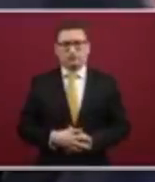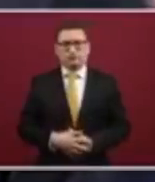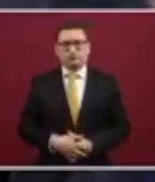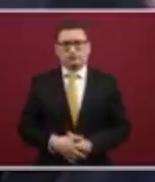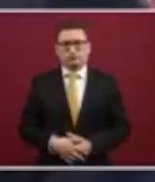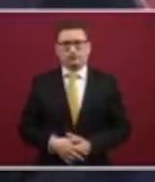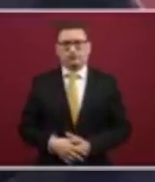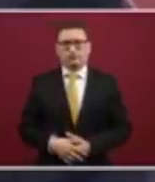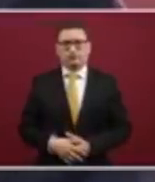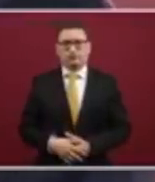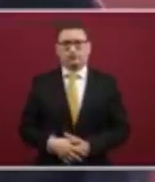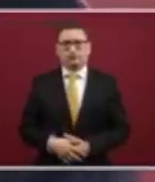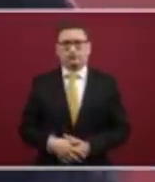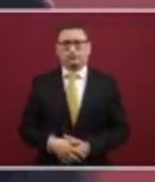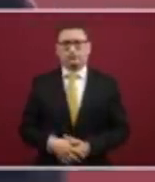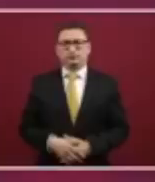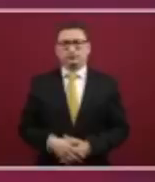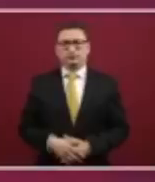que